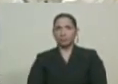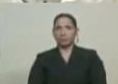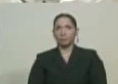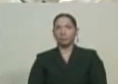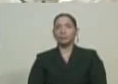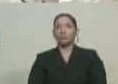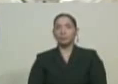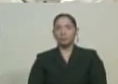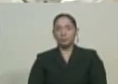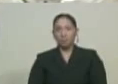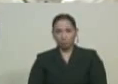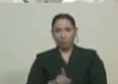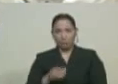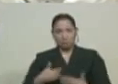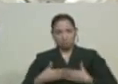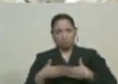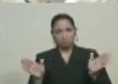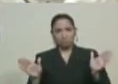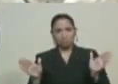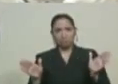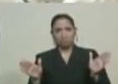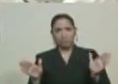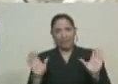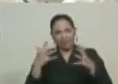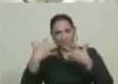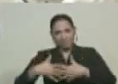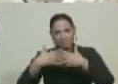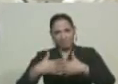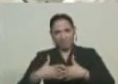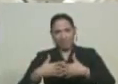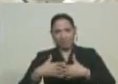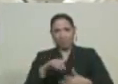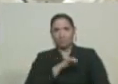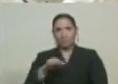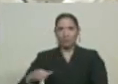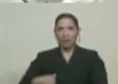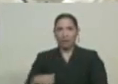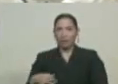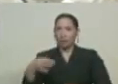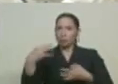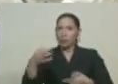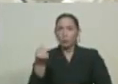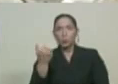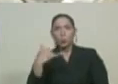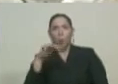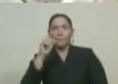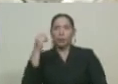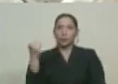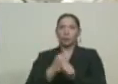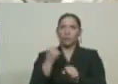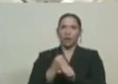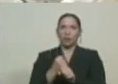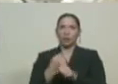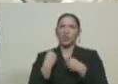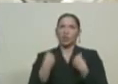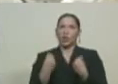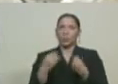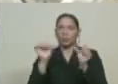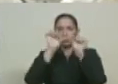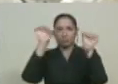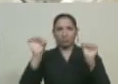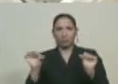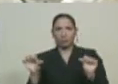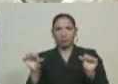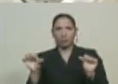justamente por parte del sector privado la nómina, el número de trabajadores y cómo a través de un sistema